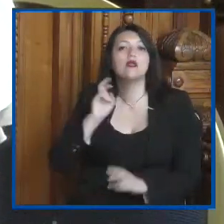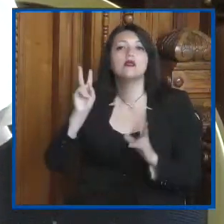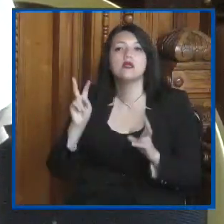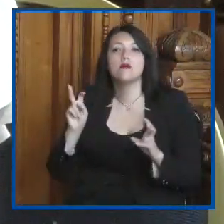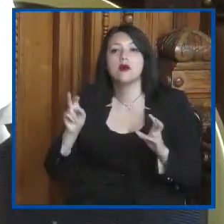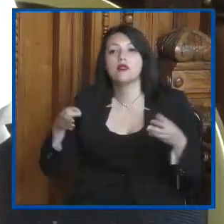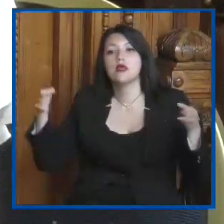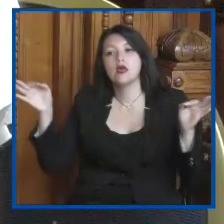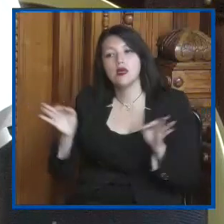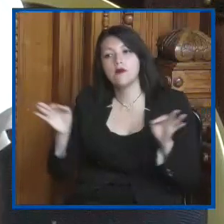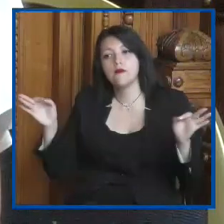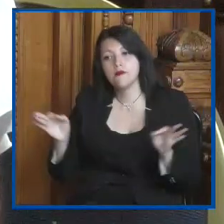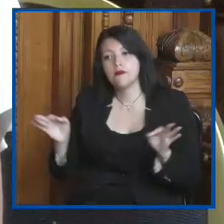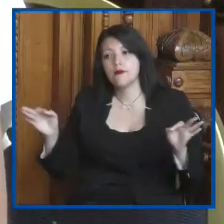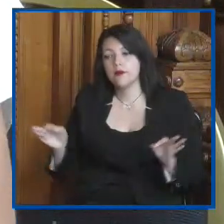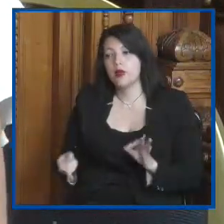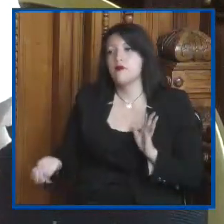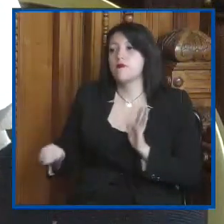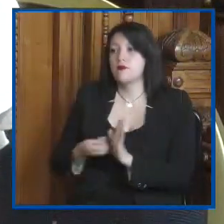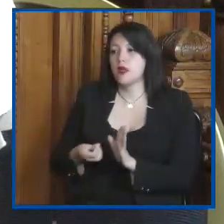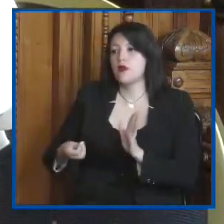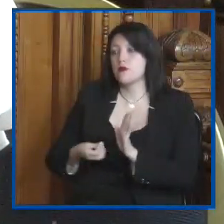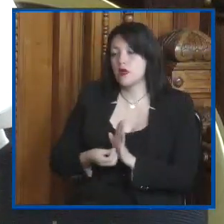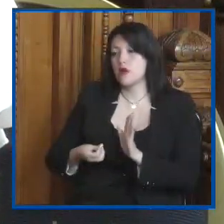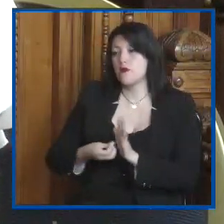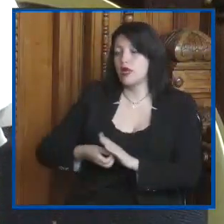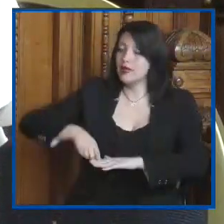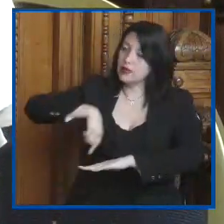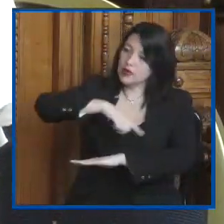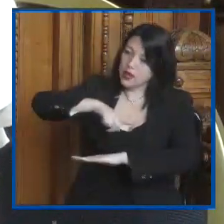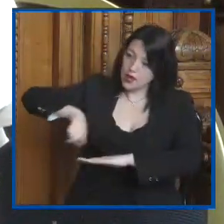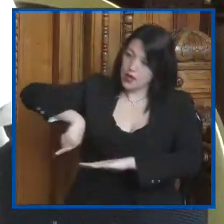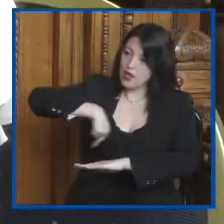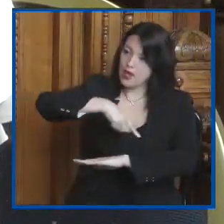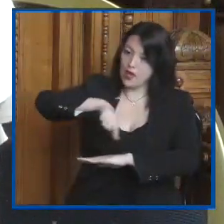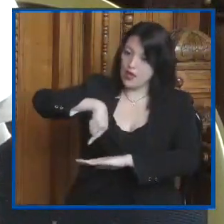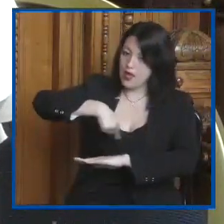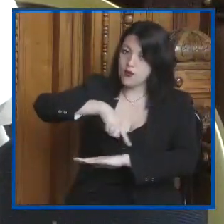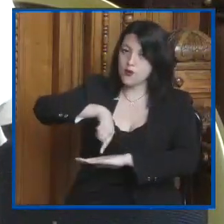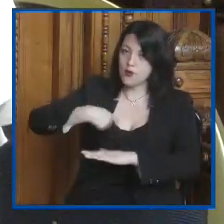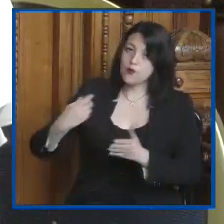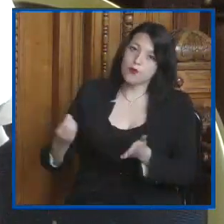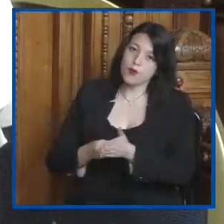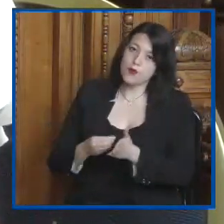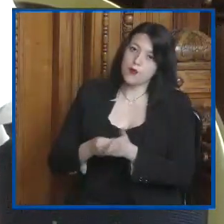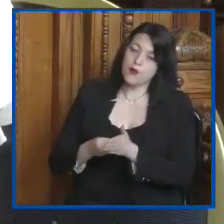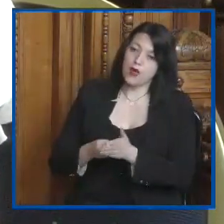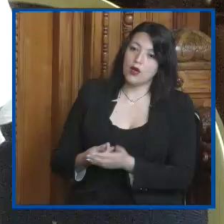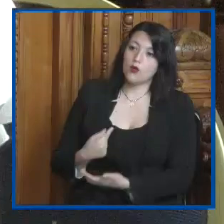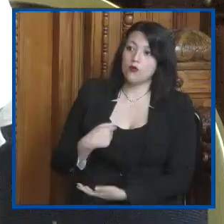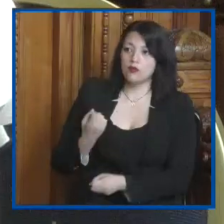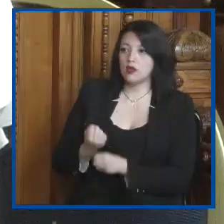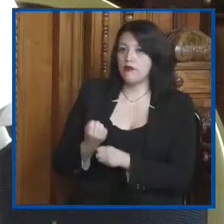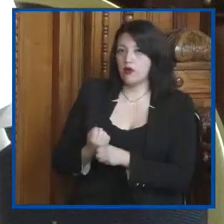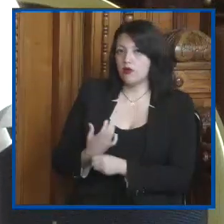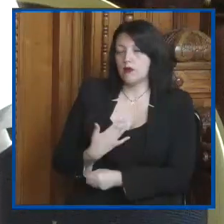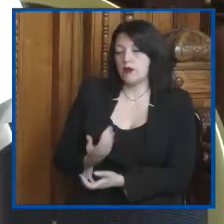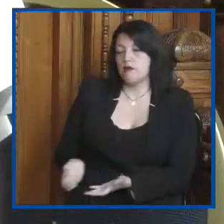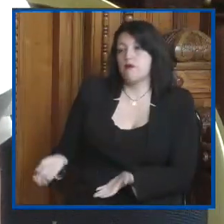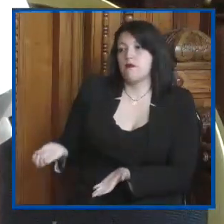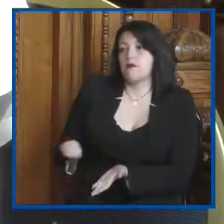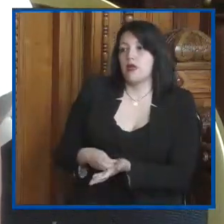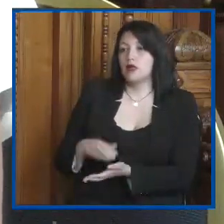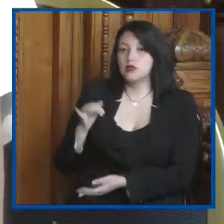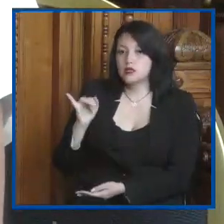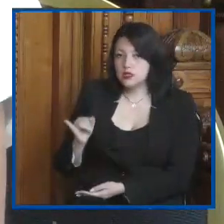más tiempo. Y de verificar que entendió, sí, lleva más tiempo. ¿Y es más trabajo para mí? Sí, es